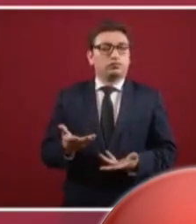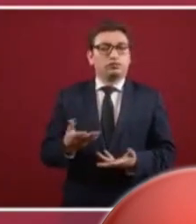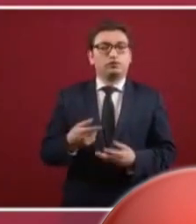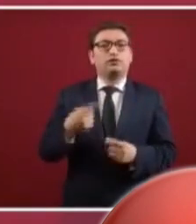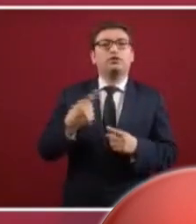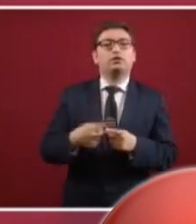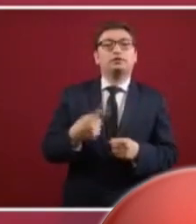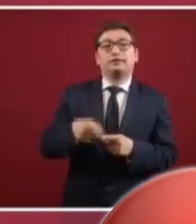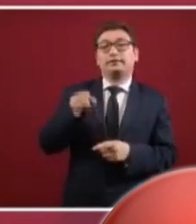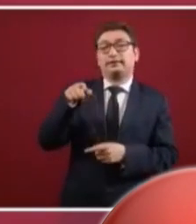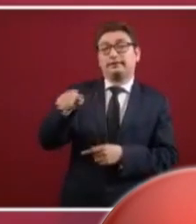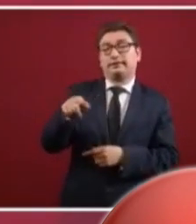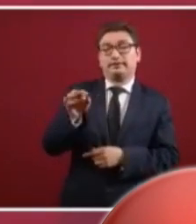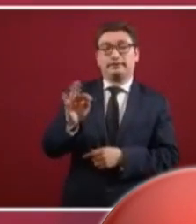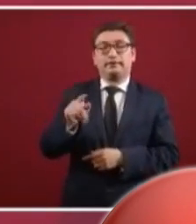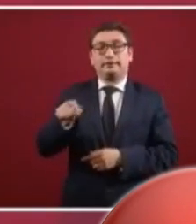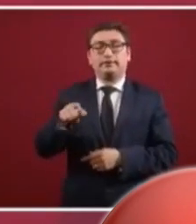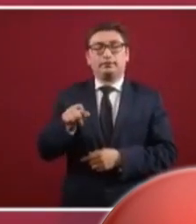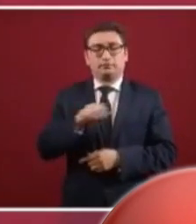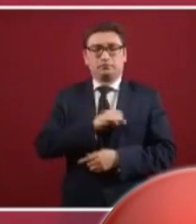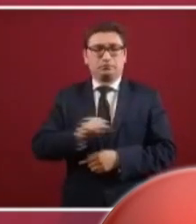al presunto delincuente